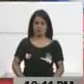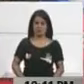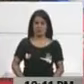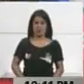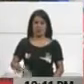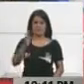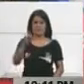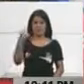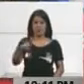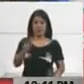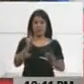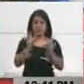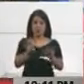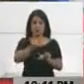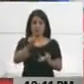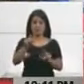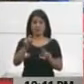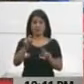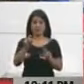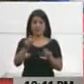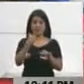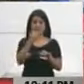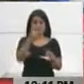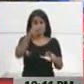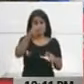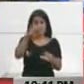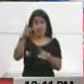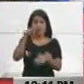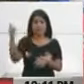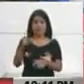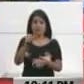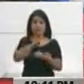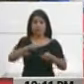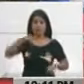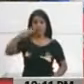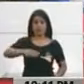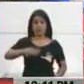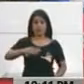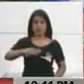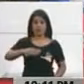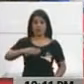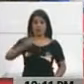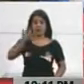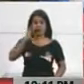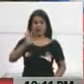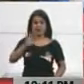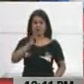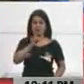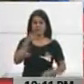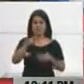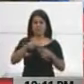9 muchachos y muchachas listos para fusilarlo. Y llegó un teniente de la Guardia Nacional, creo que apellido Hurtado.